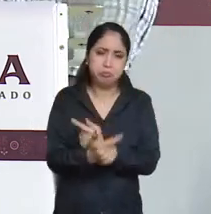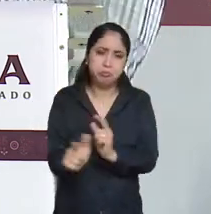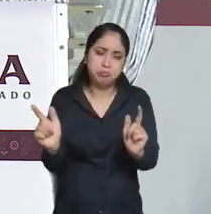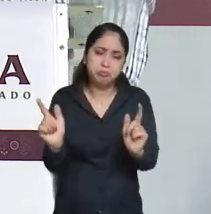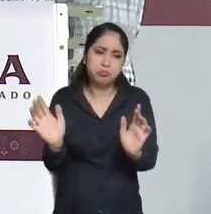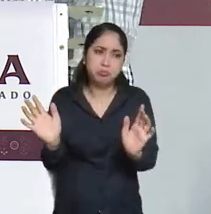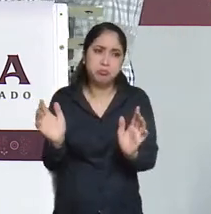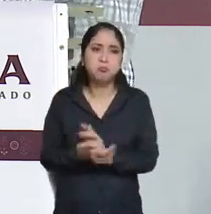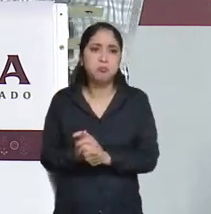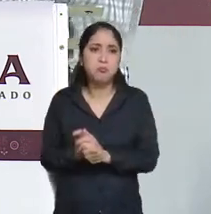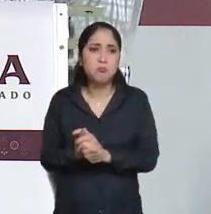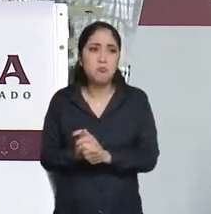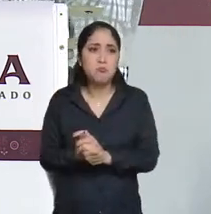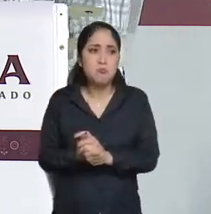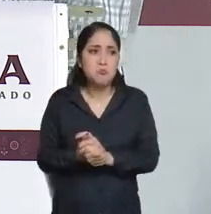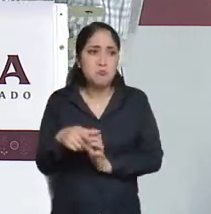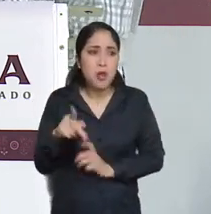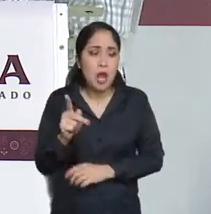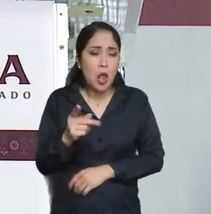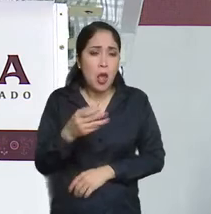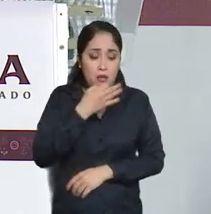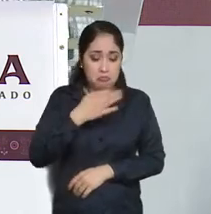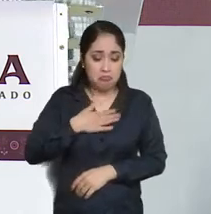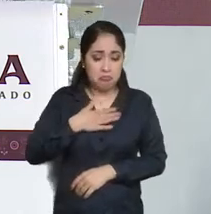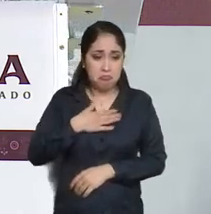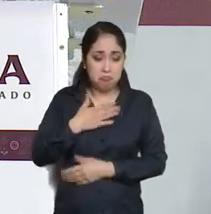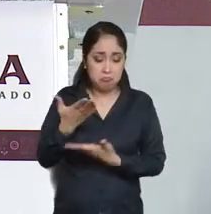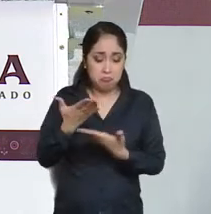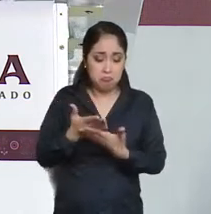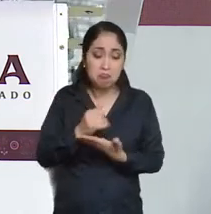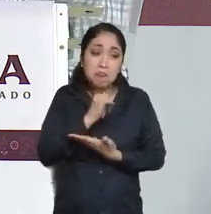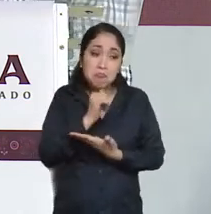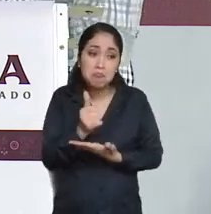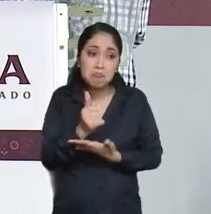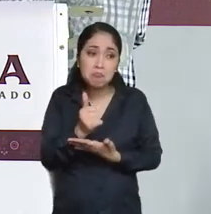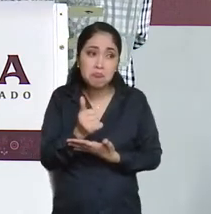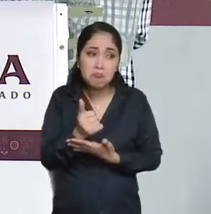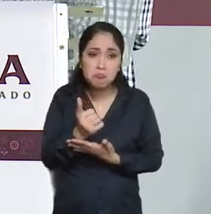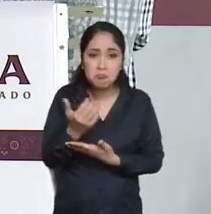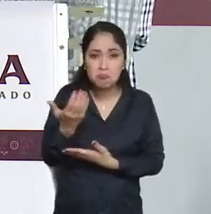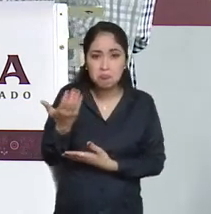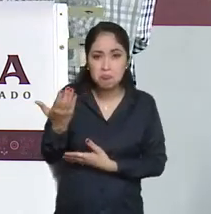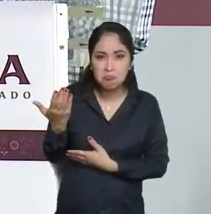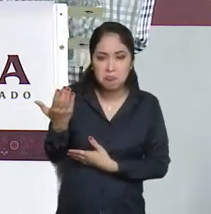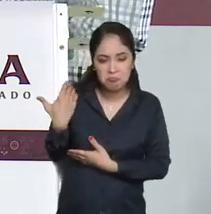No tuvimos información, no se dio. Ahorita estuvimos reunidos con los militares,